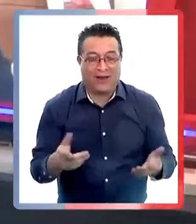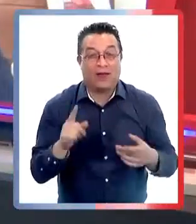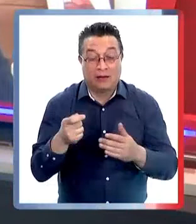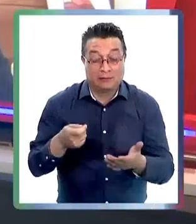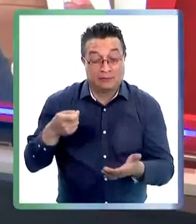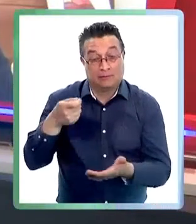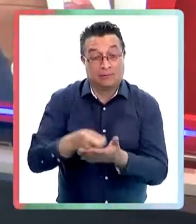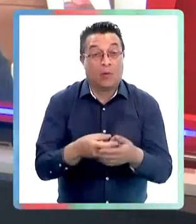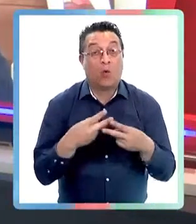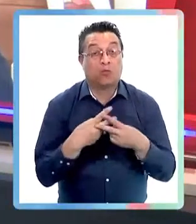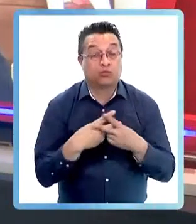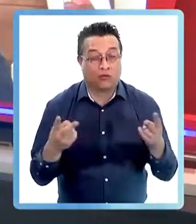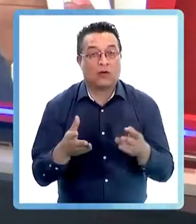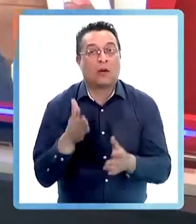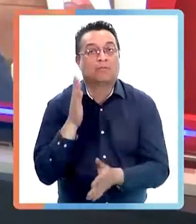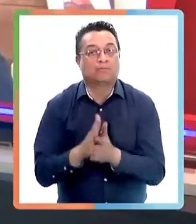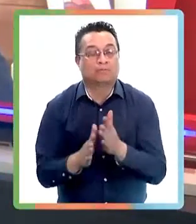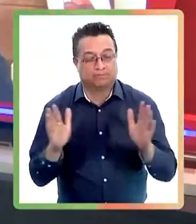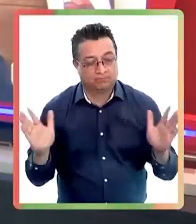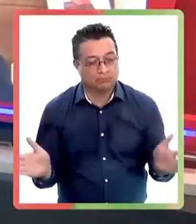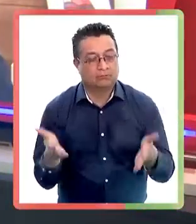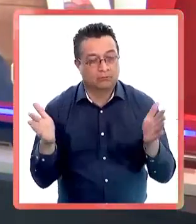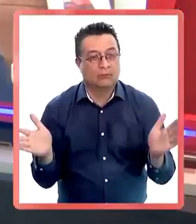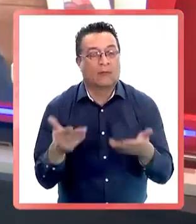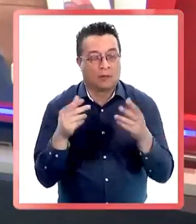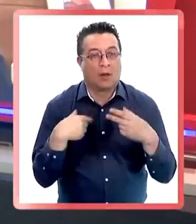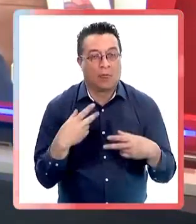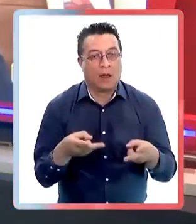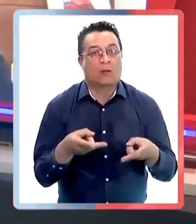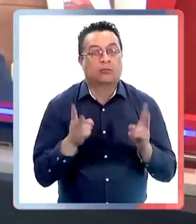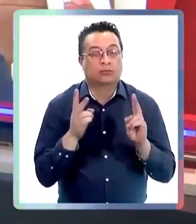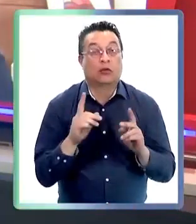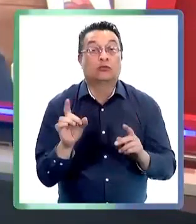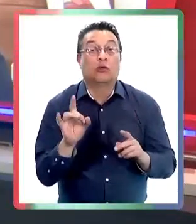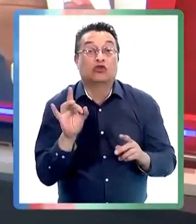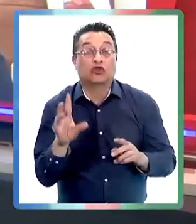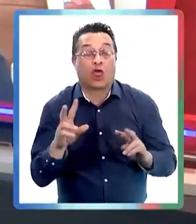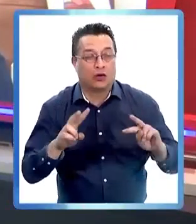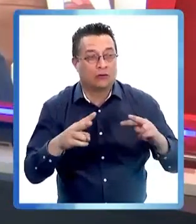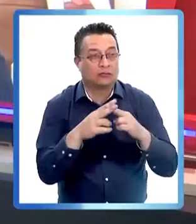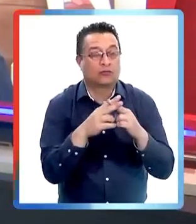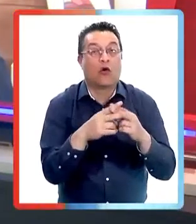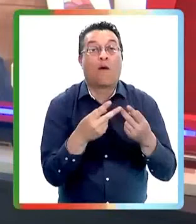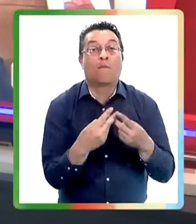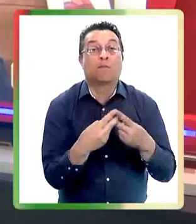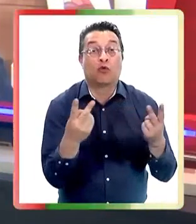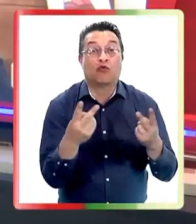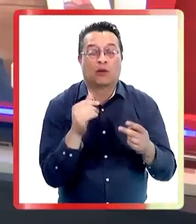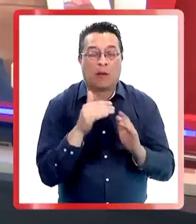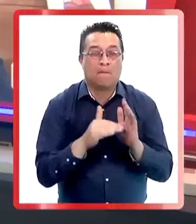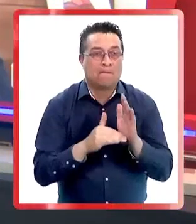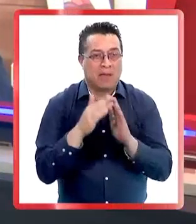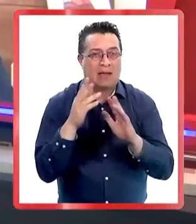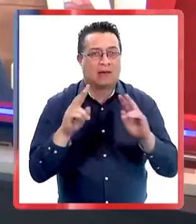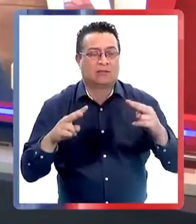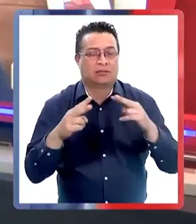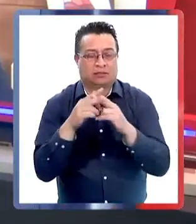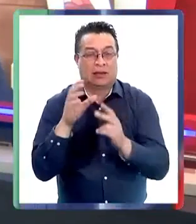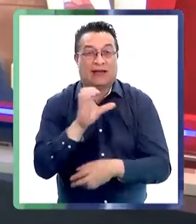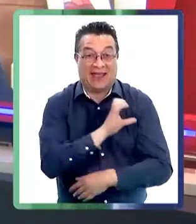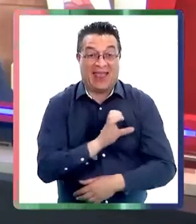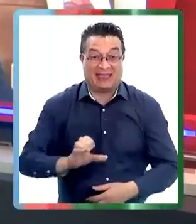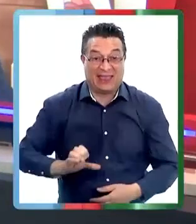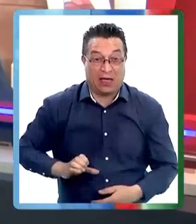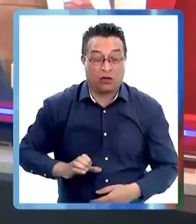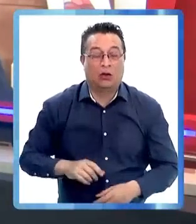esta inversión pública que dinamice, ¿cierto?, las posibilidades no solo de construir obras públicas, de tener mayor infraestructura